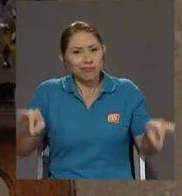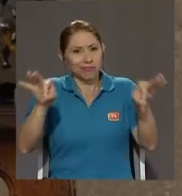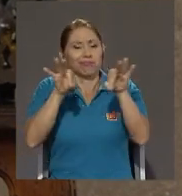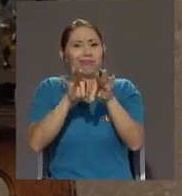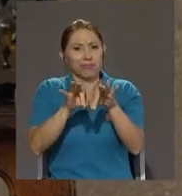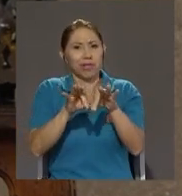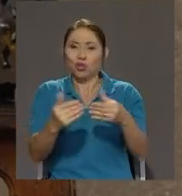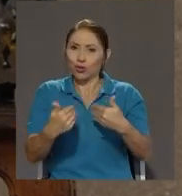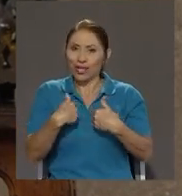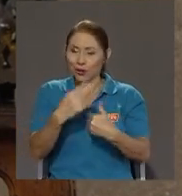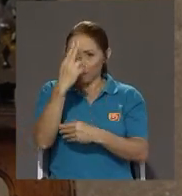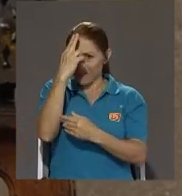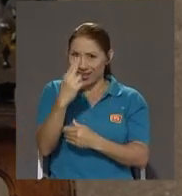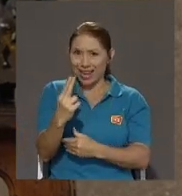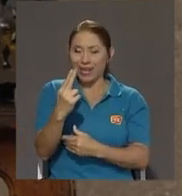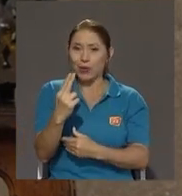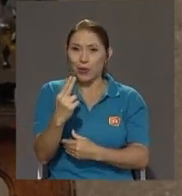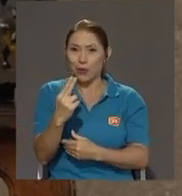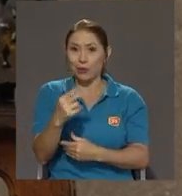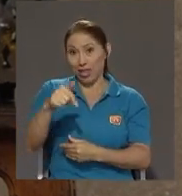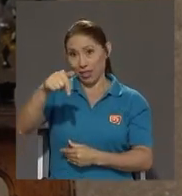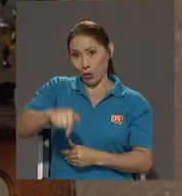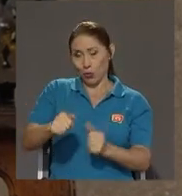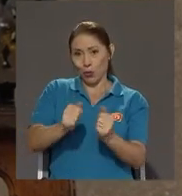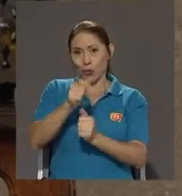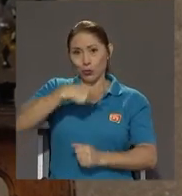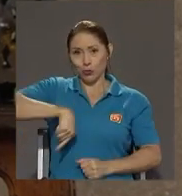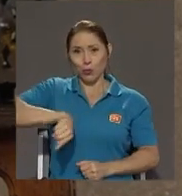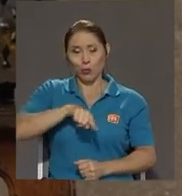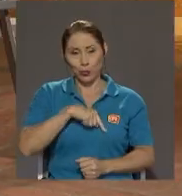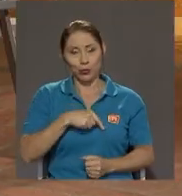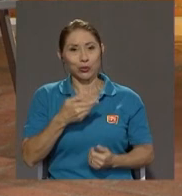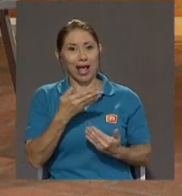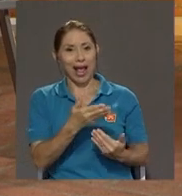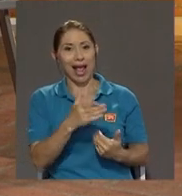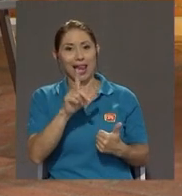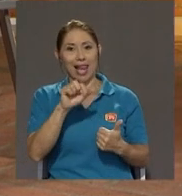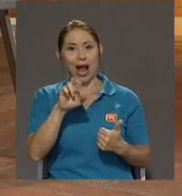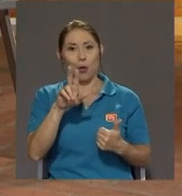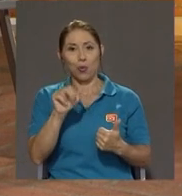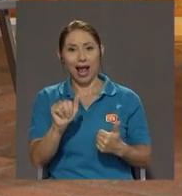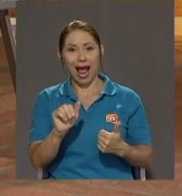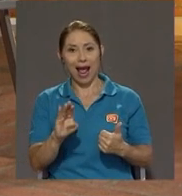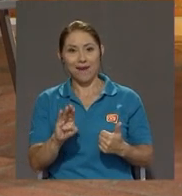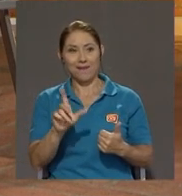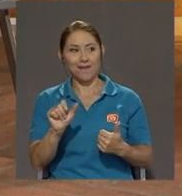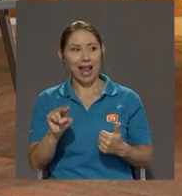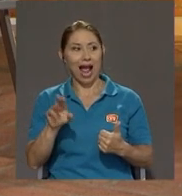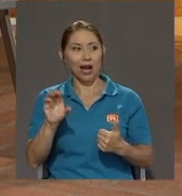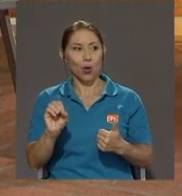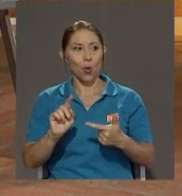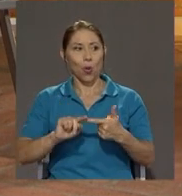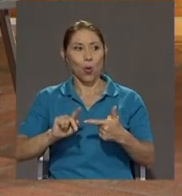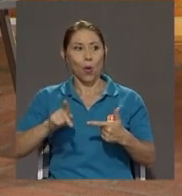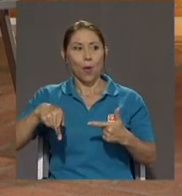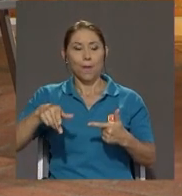Yo tengo el privilegio de tener hoy con nosotros a Laura Blanco, y a